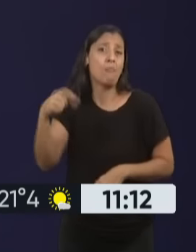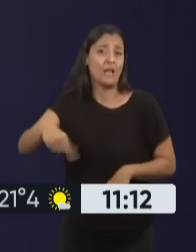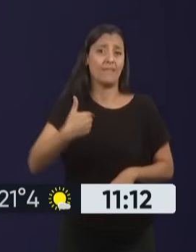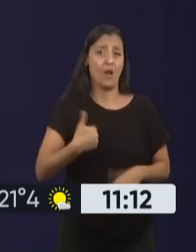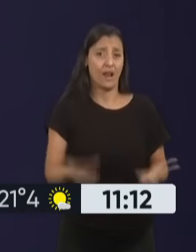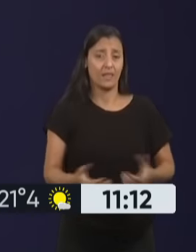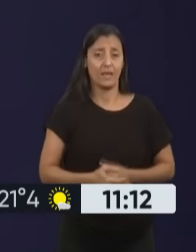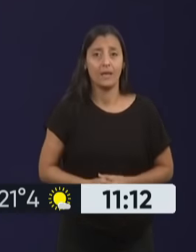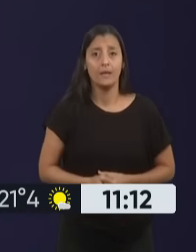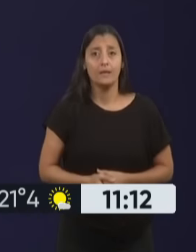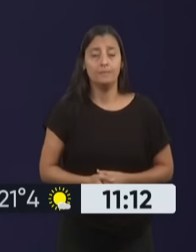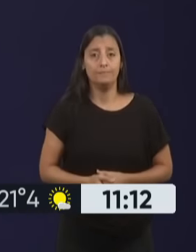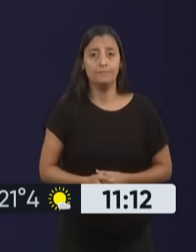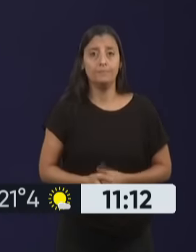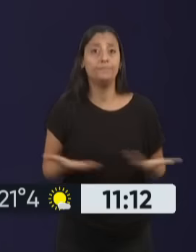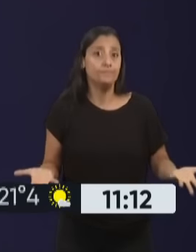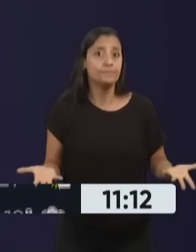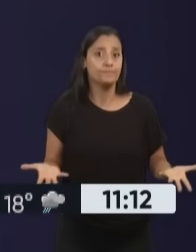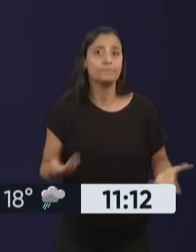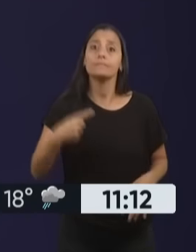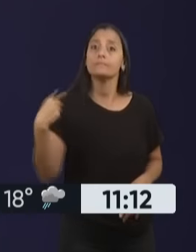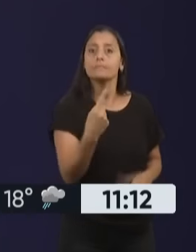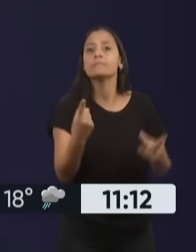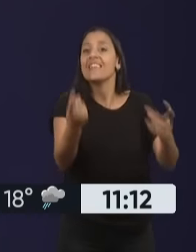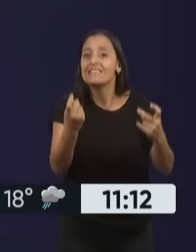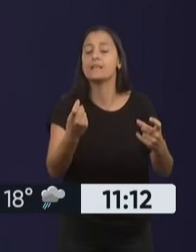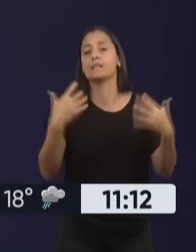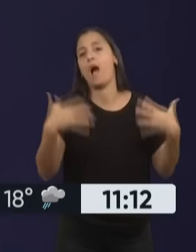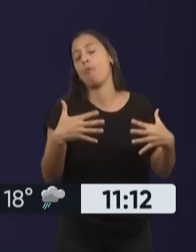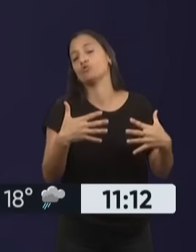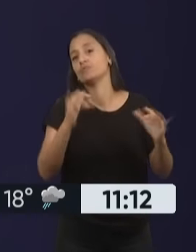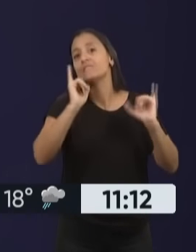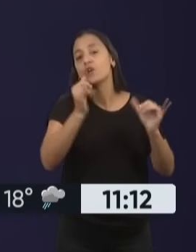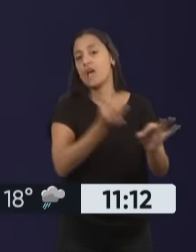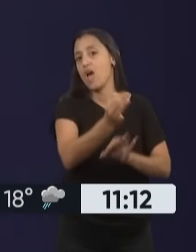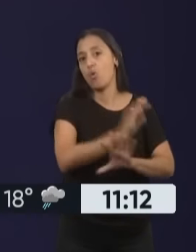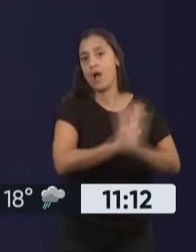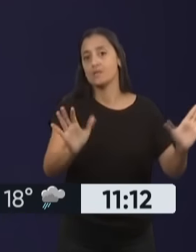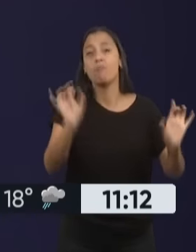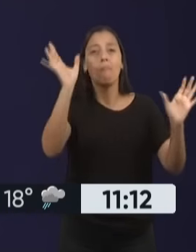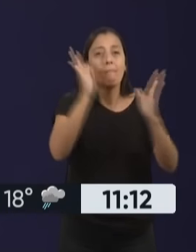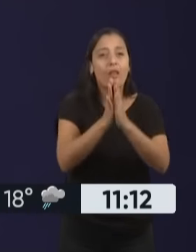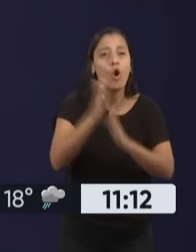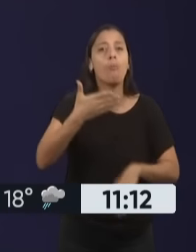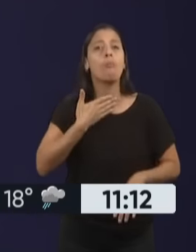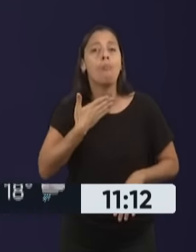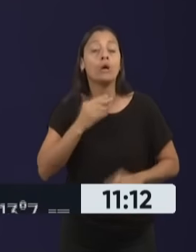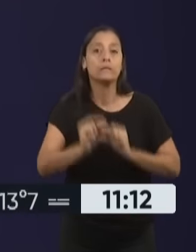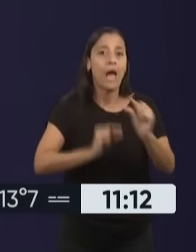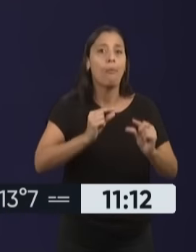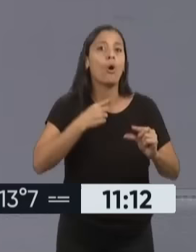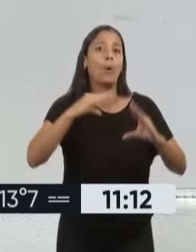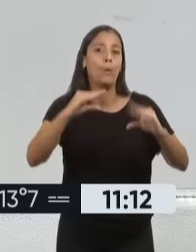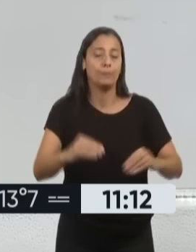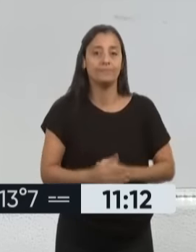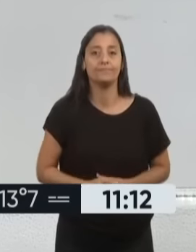Argentina no con tanto que con lo tanto que necesitamos educación Perdón me va la voz me va la voy perdiendo